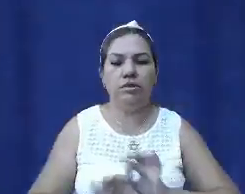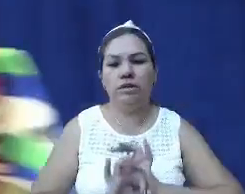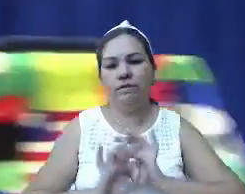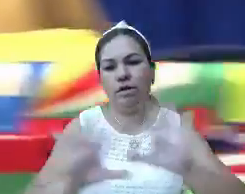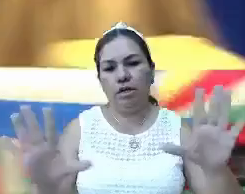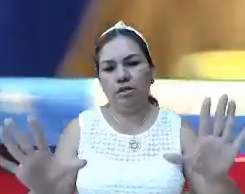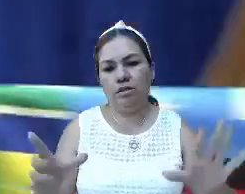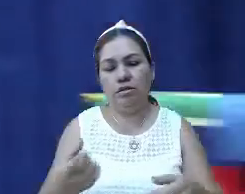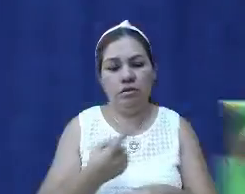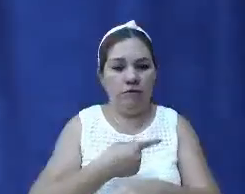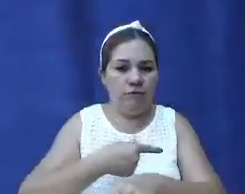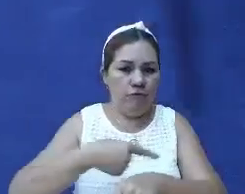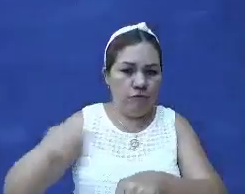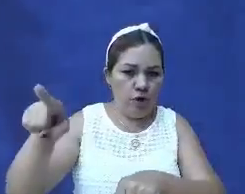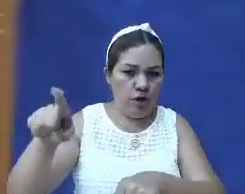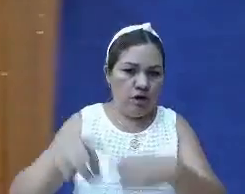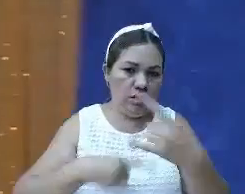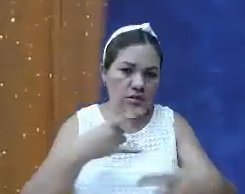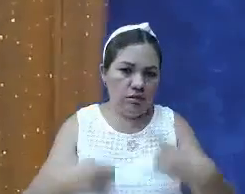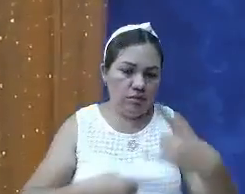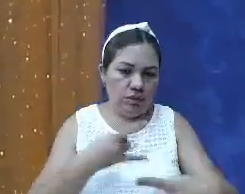Él te echa fuera los espíritus inmundos